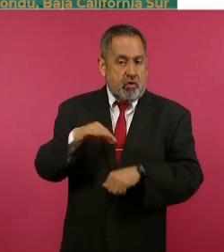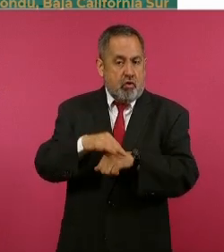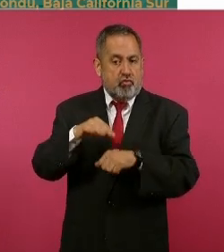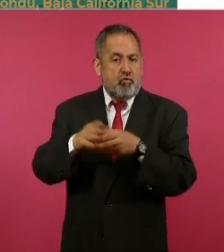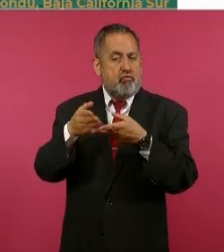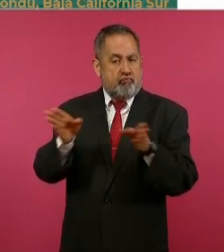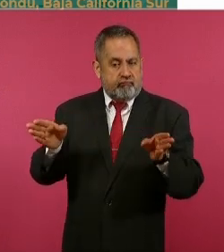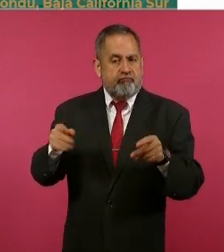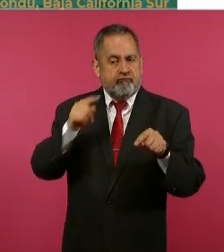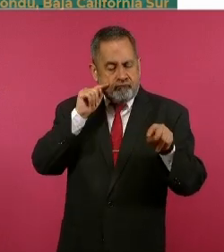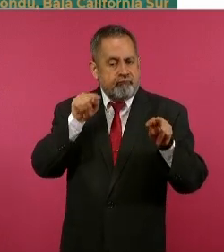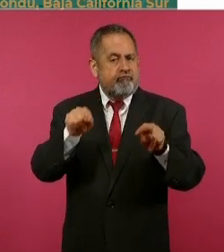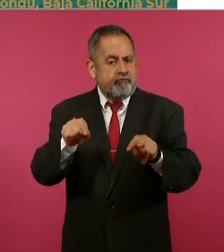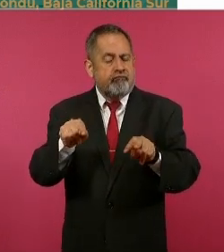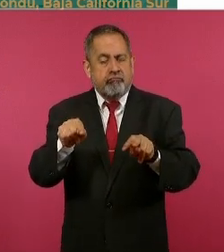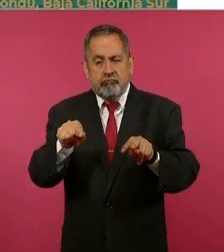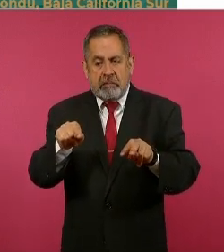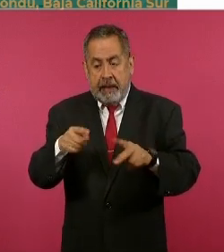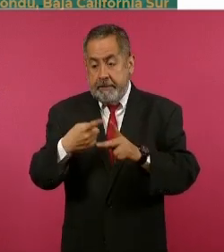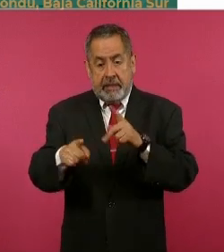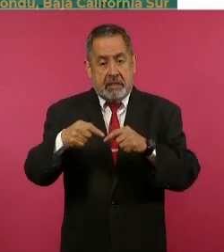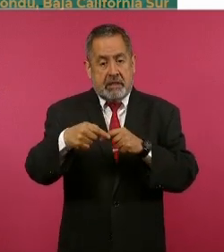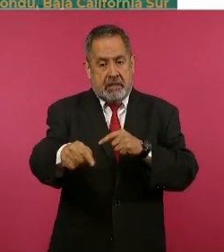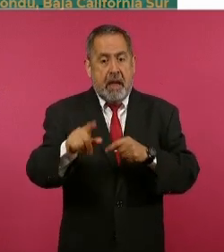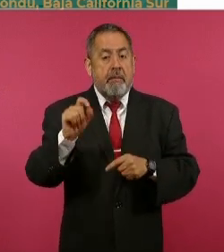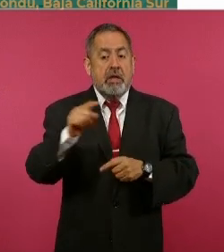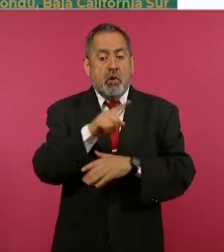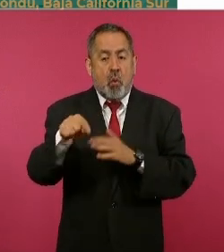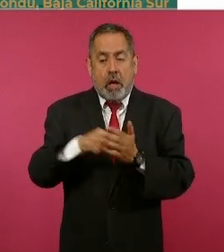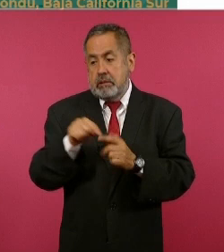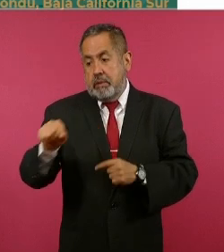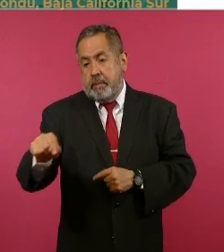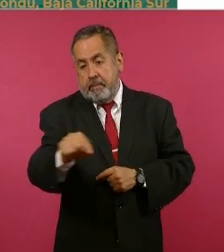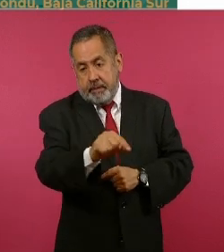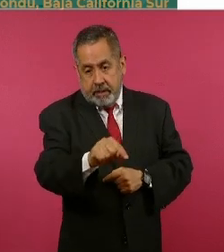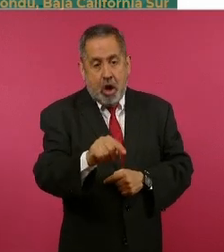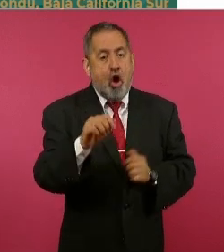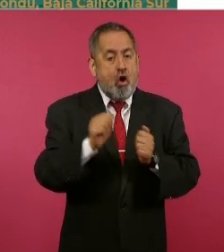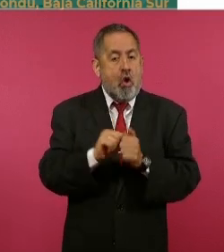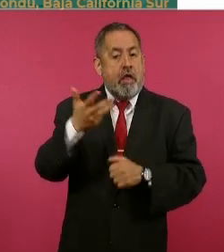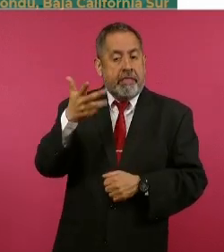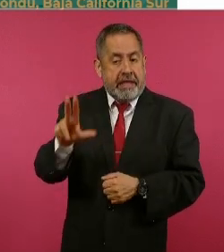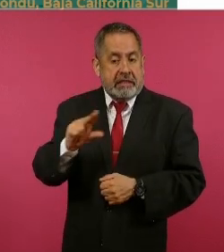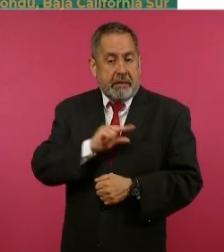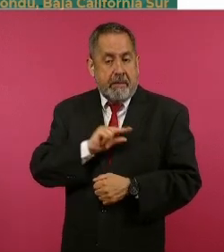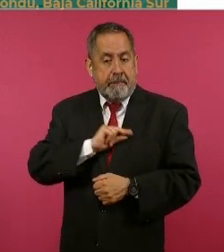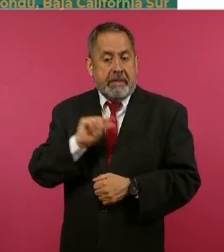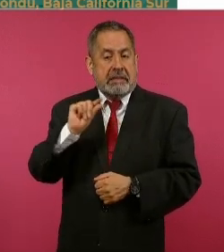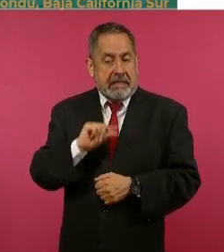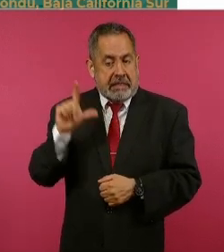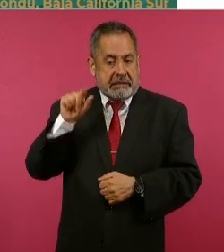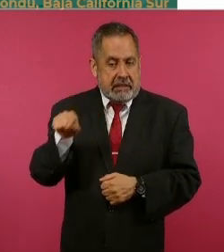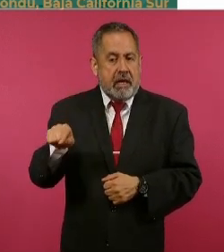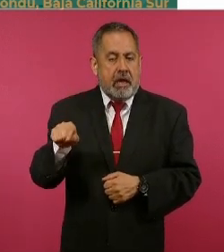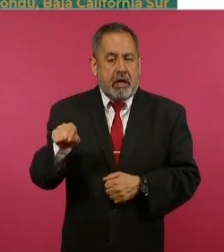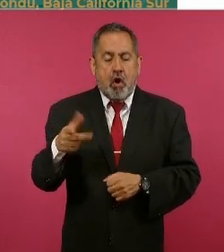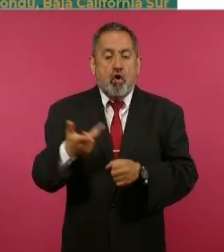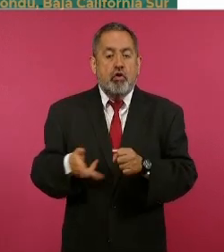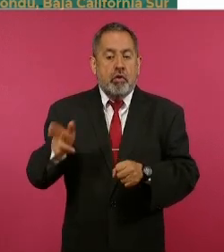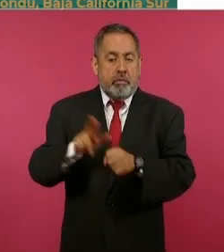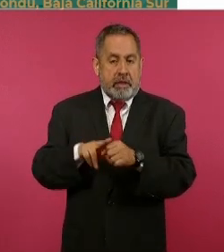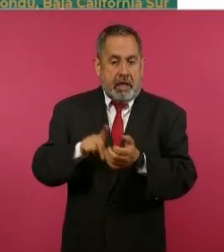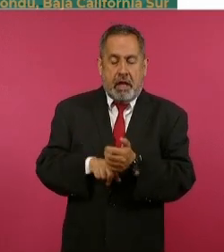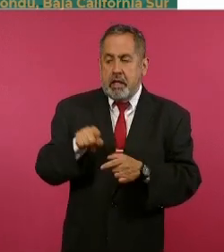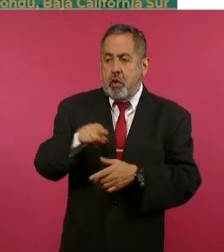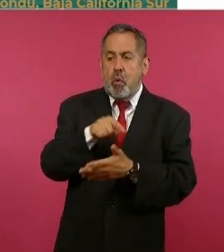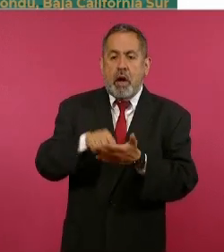que llegan a partir de este mes en 20 centros de salud y 10 médicos especialistas, en particular es el hospital de